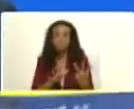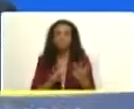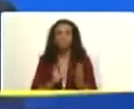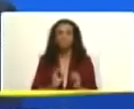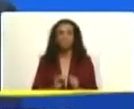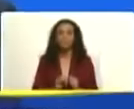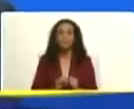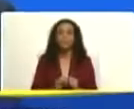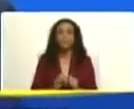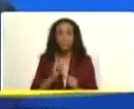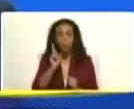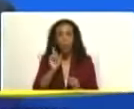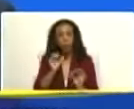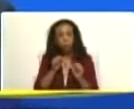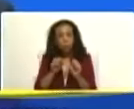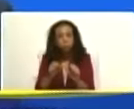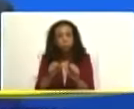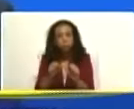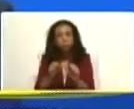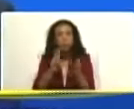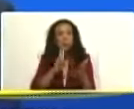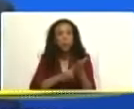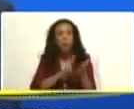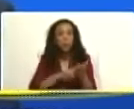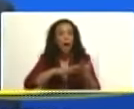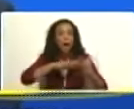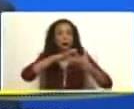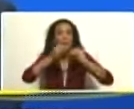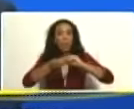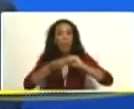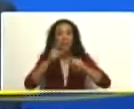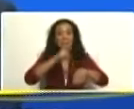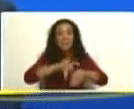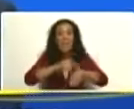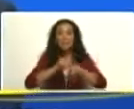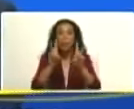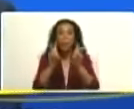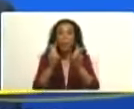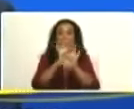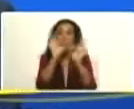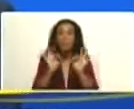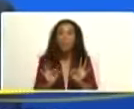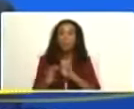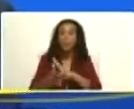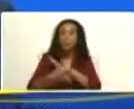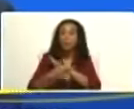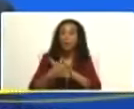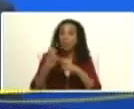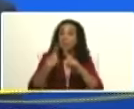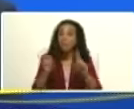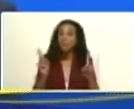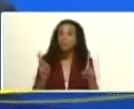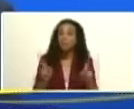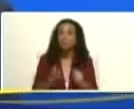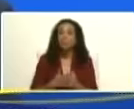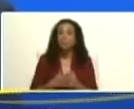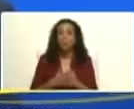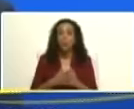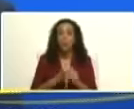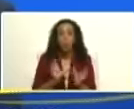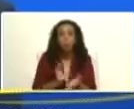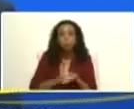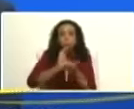y hacerlo un sector de seguros adaptado a los nuevos tiempos, a las nuevas tecnologías, con